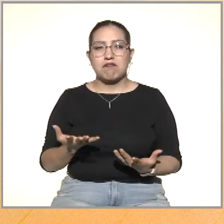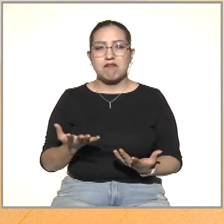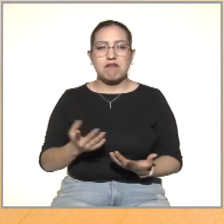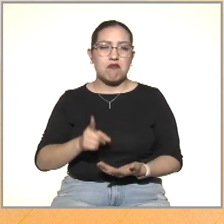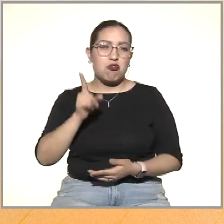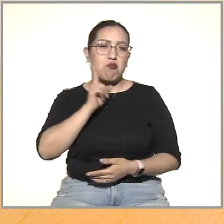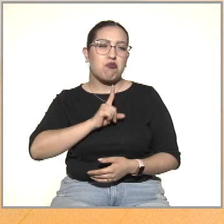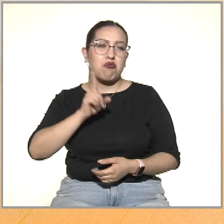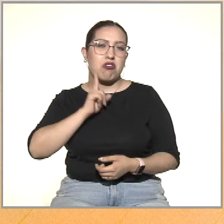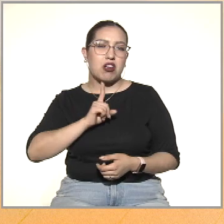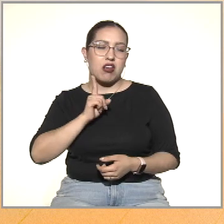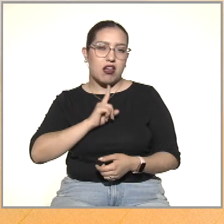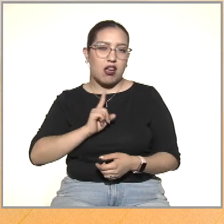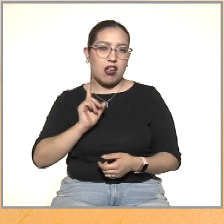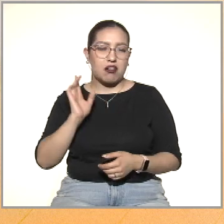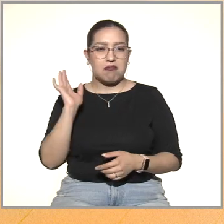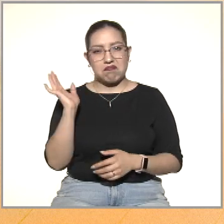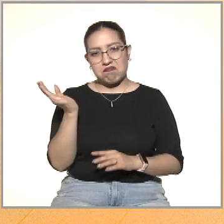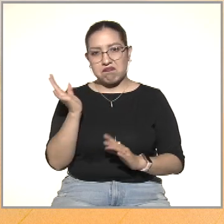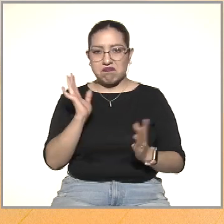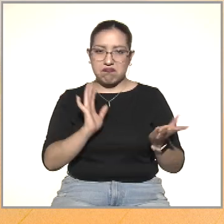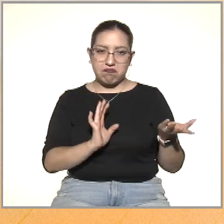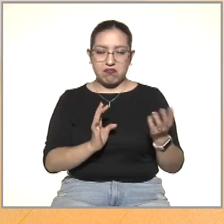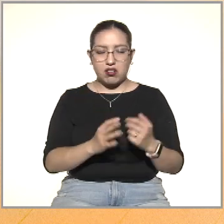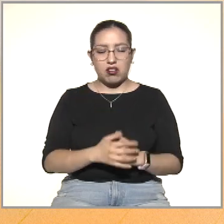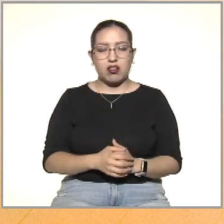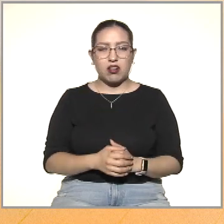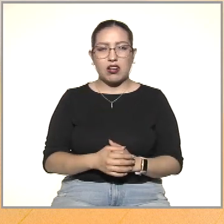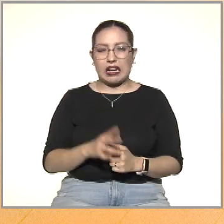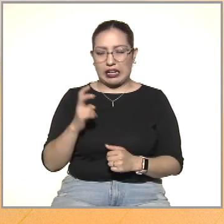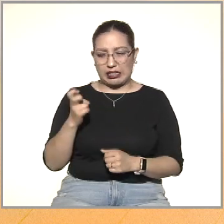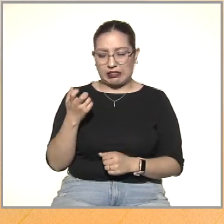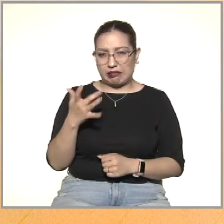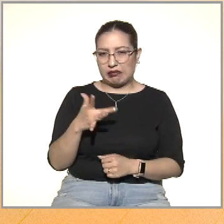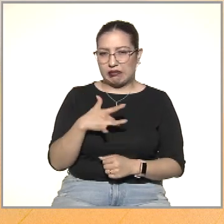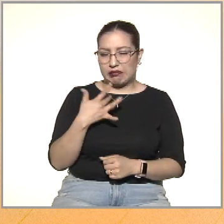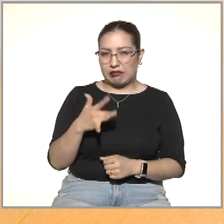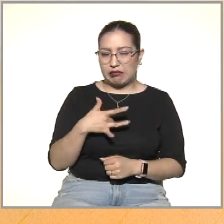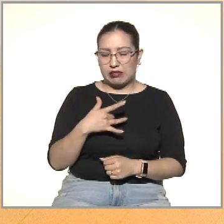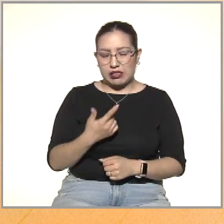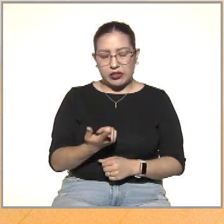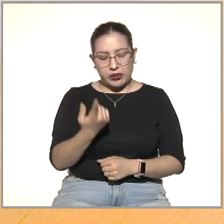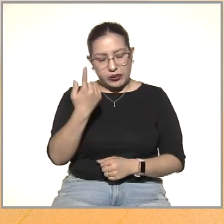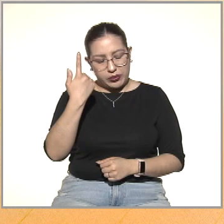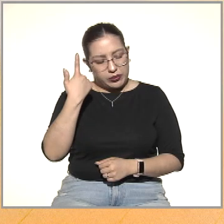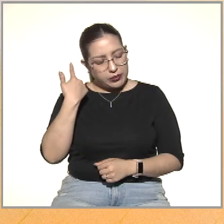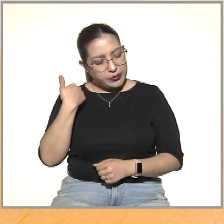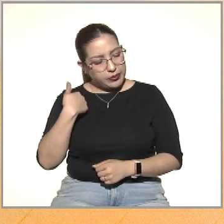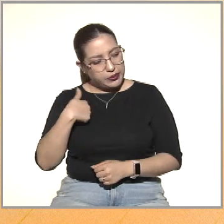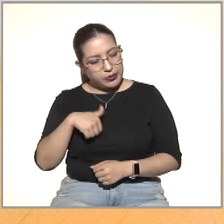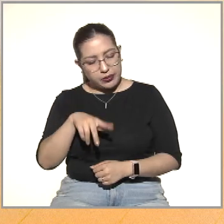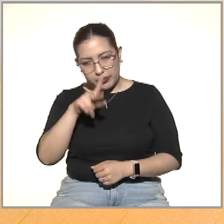afeminado. Esto me afectó tanto que cuando yo tenía